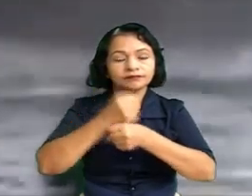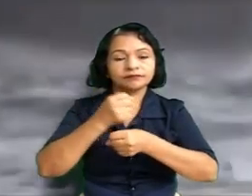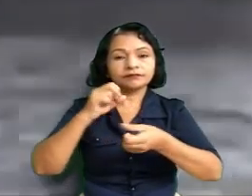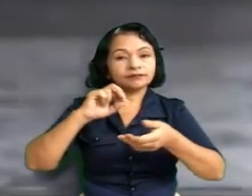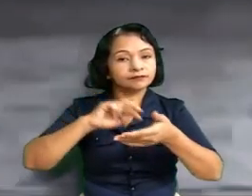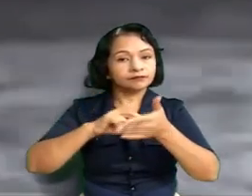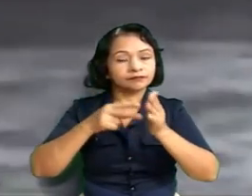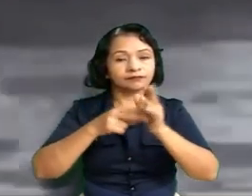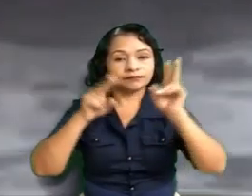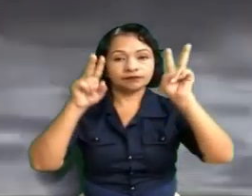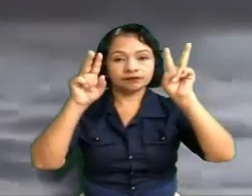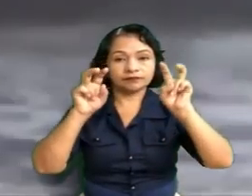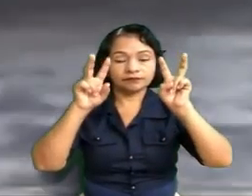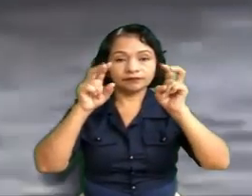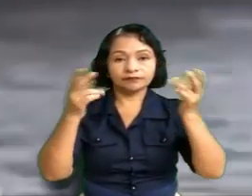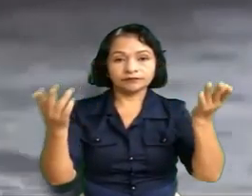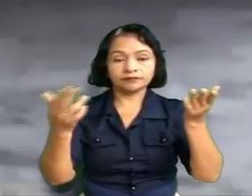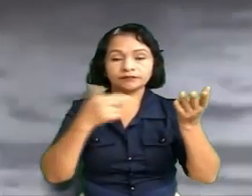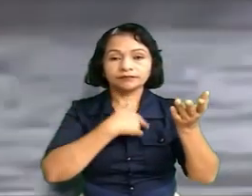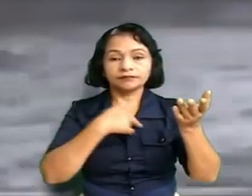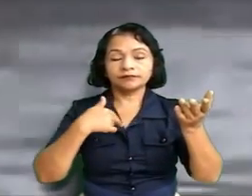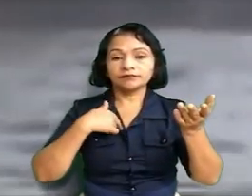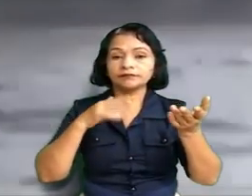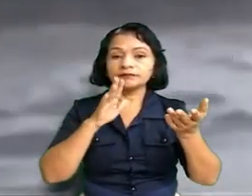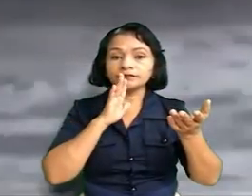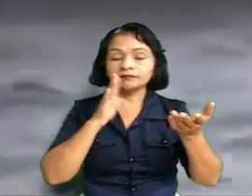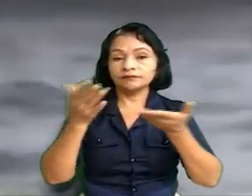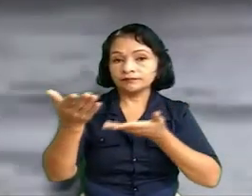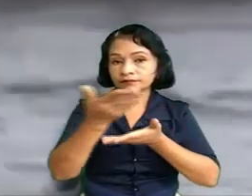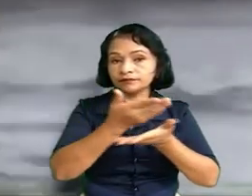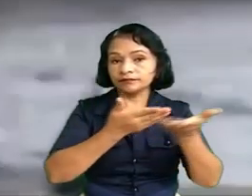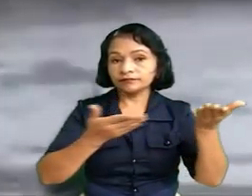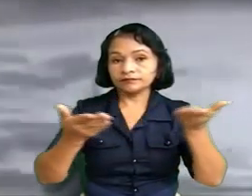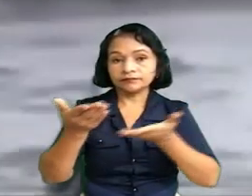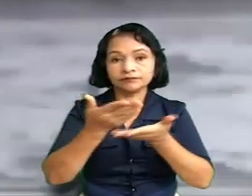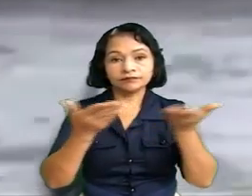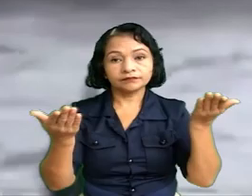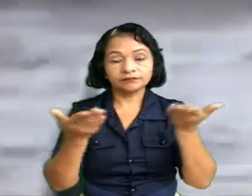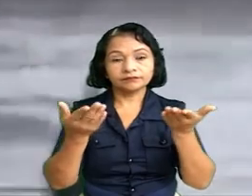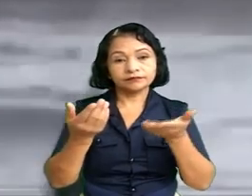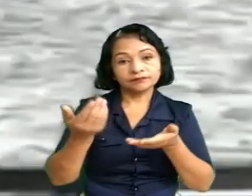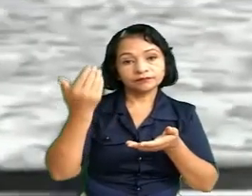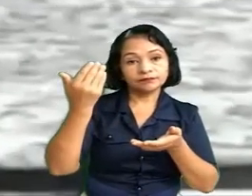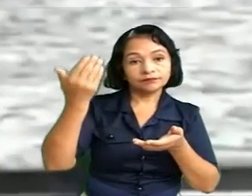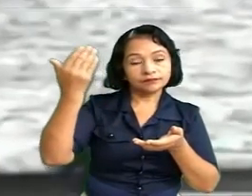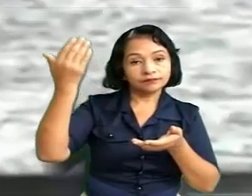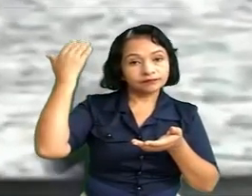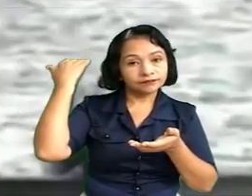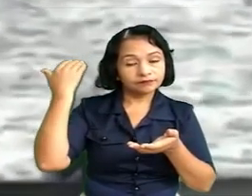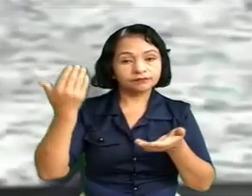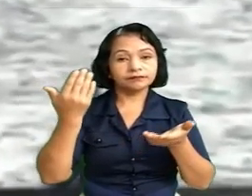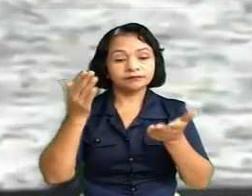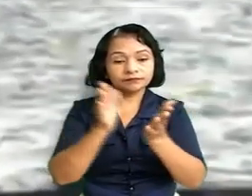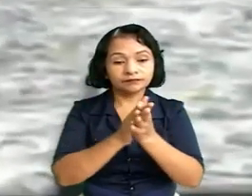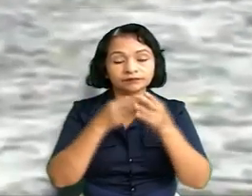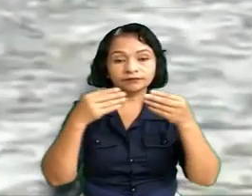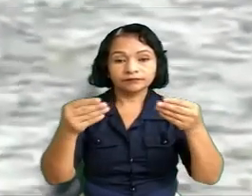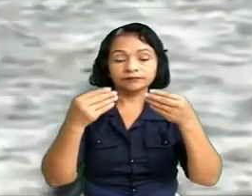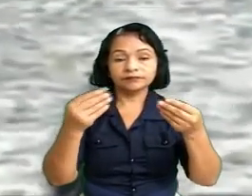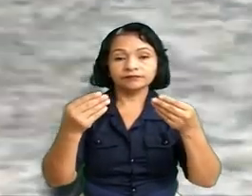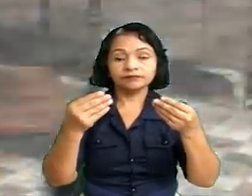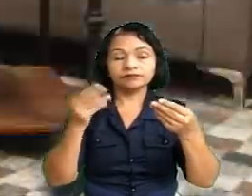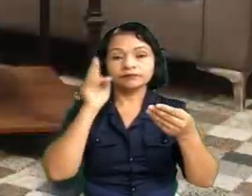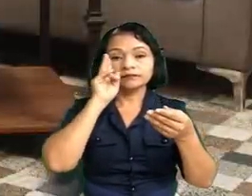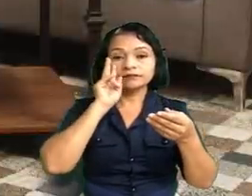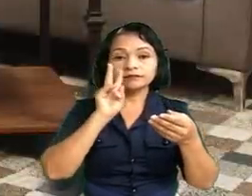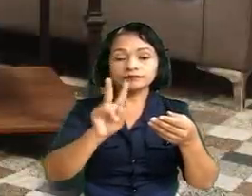eso, él va a la negociación. Desgraciadamente, la historia, los documentos nos demuestran